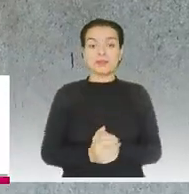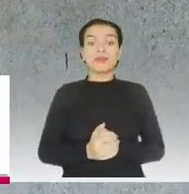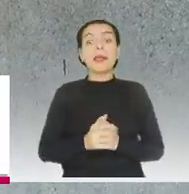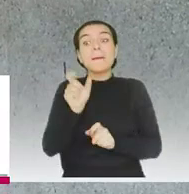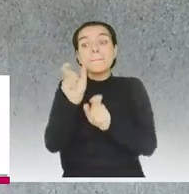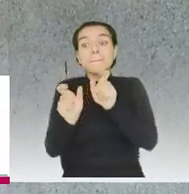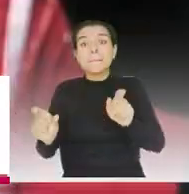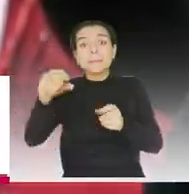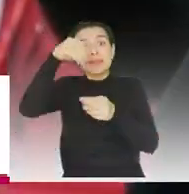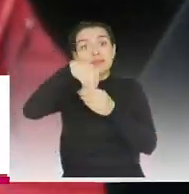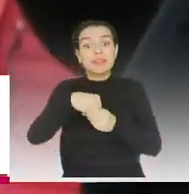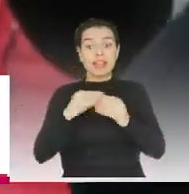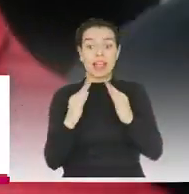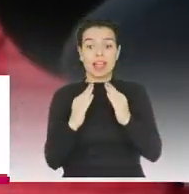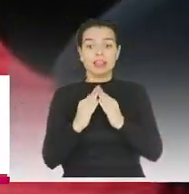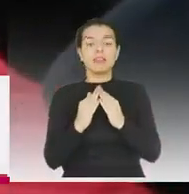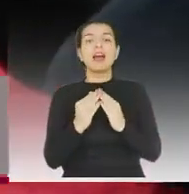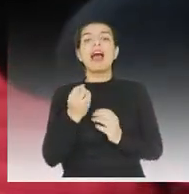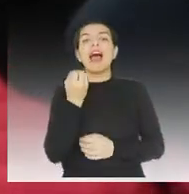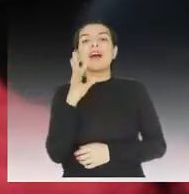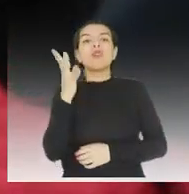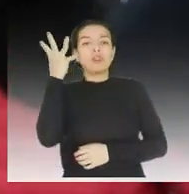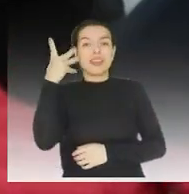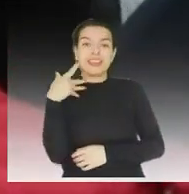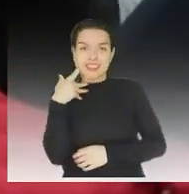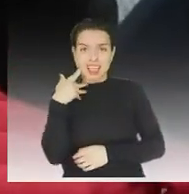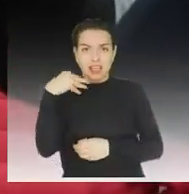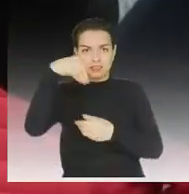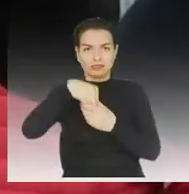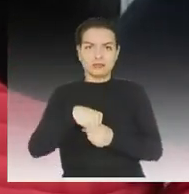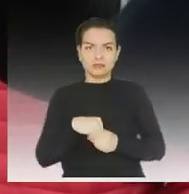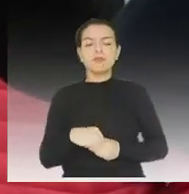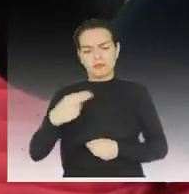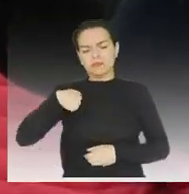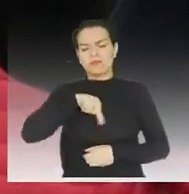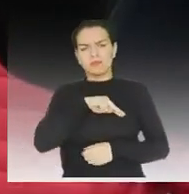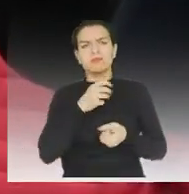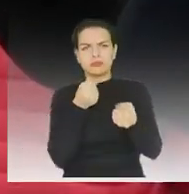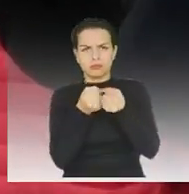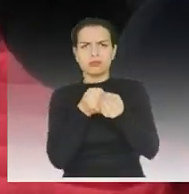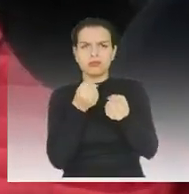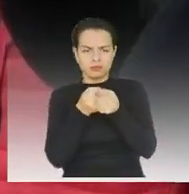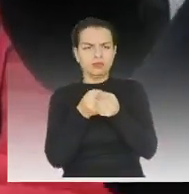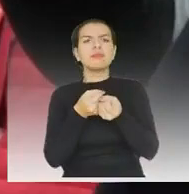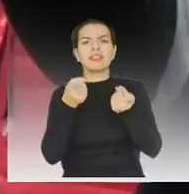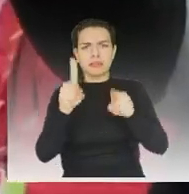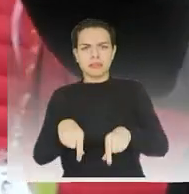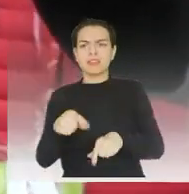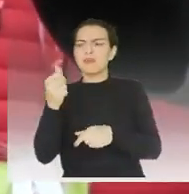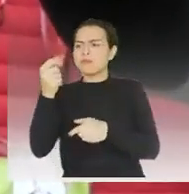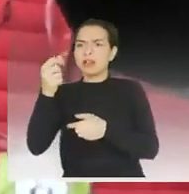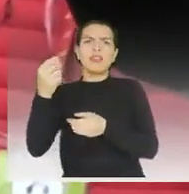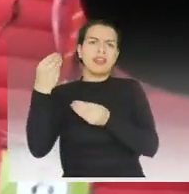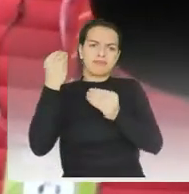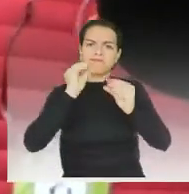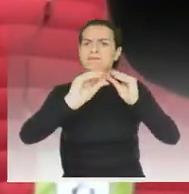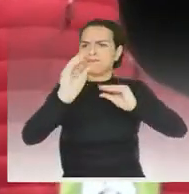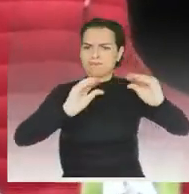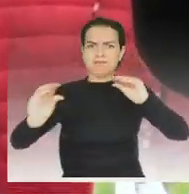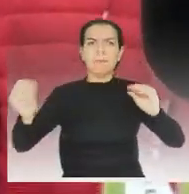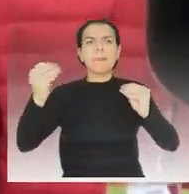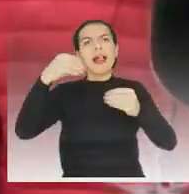por 14 días. También está la entrega de ayuda. Estamos haciendo giros de transferencias del segundo giro de Bogotá Solidaria en Casa o